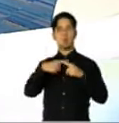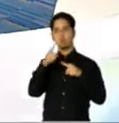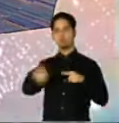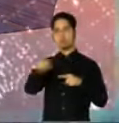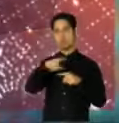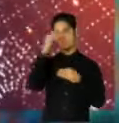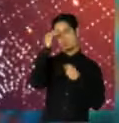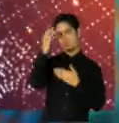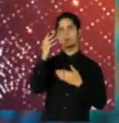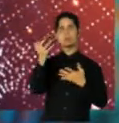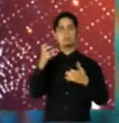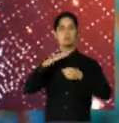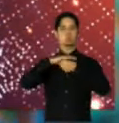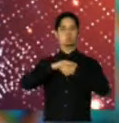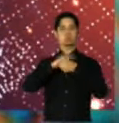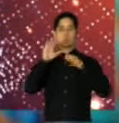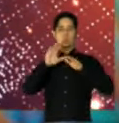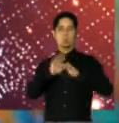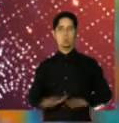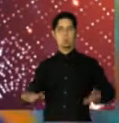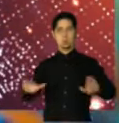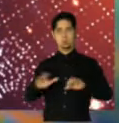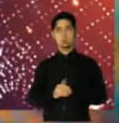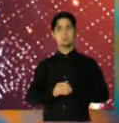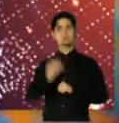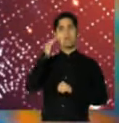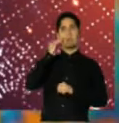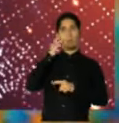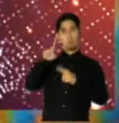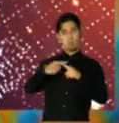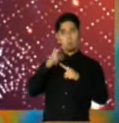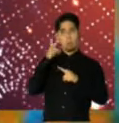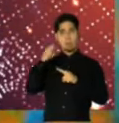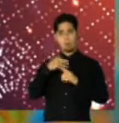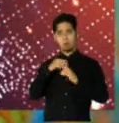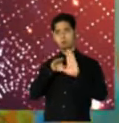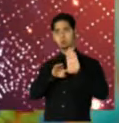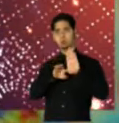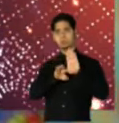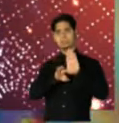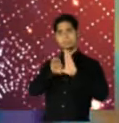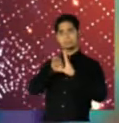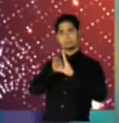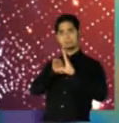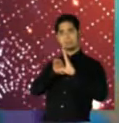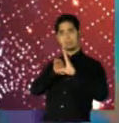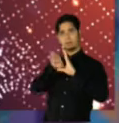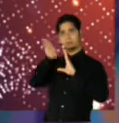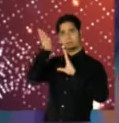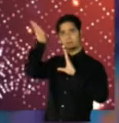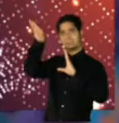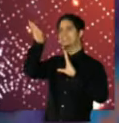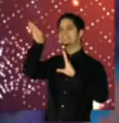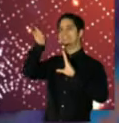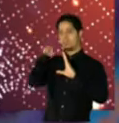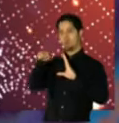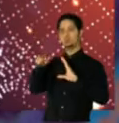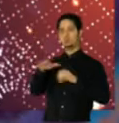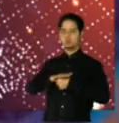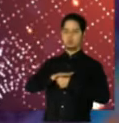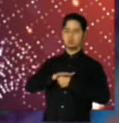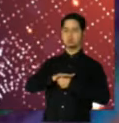tengo hijos, tengo familia, y sabemos que cuando uno ve una gráfica que va subiendo, crea mucha ansiedad. Si pueden ponerme la próxima gráfica,